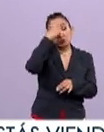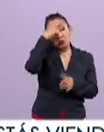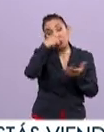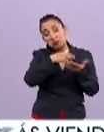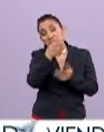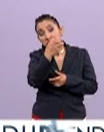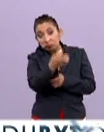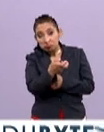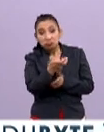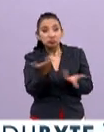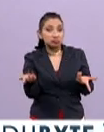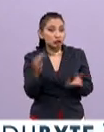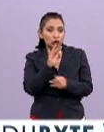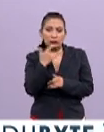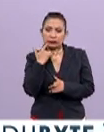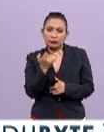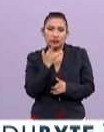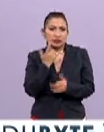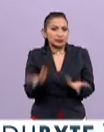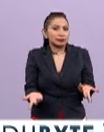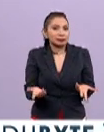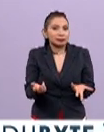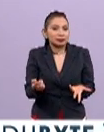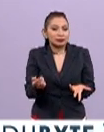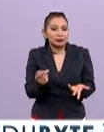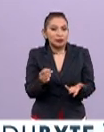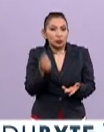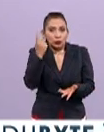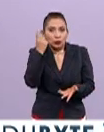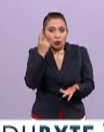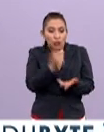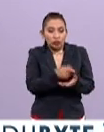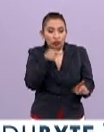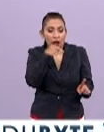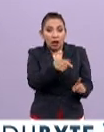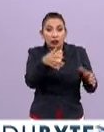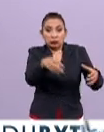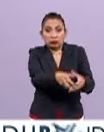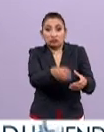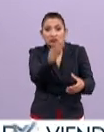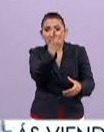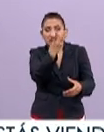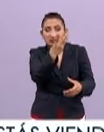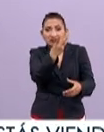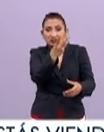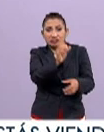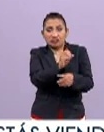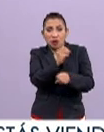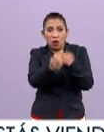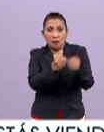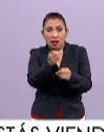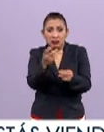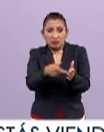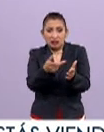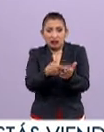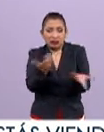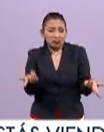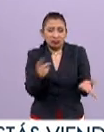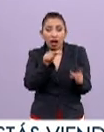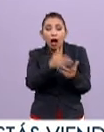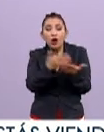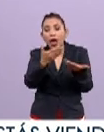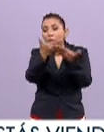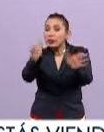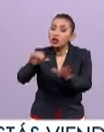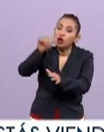parece que pues todo el esfuerzo no se recompensa en 3 presentaciones, así es que pues habrá